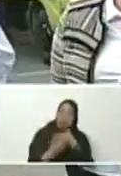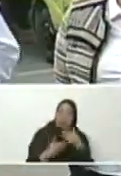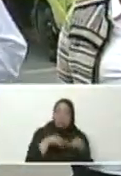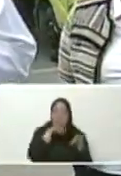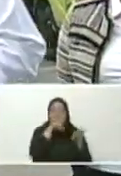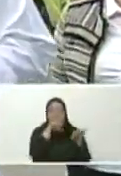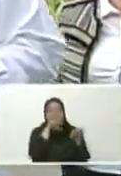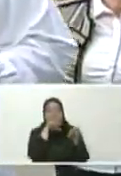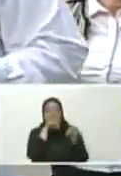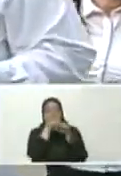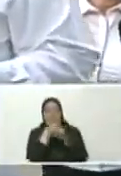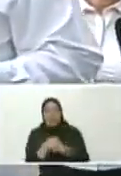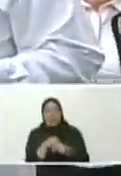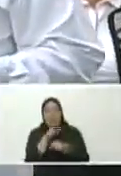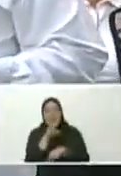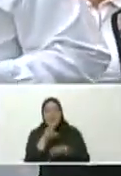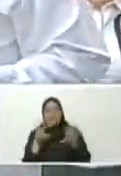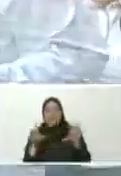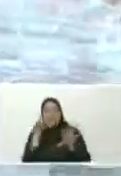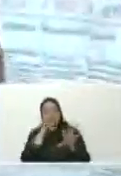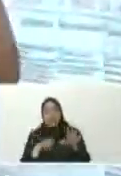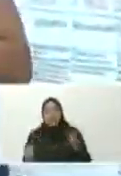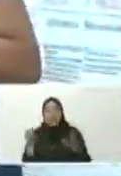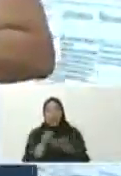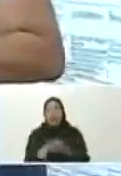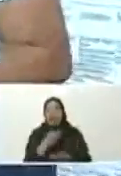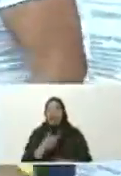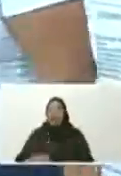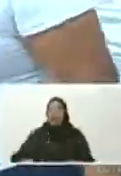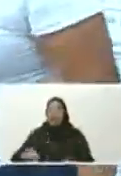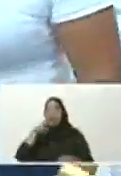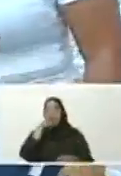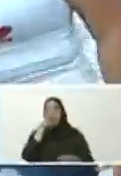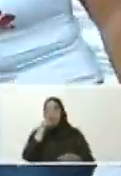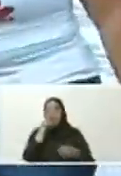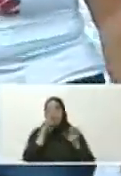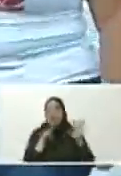dijeron que tenía que esperar 36 años para volverlo a ver de cerca, señor presidente.